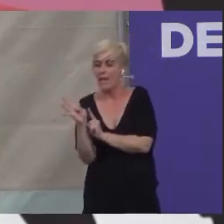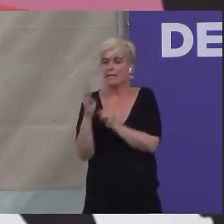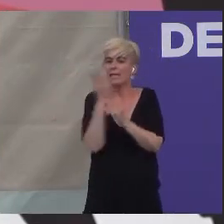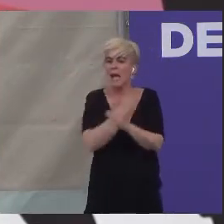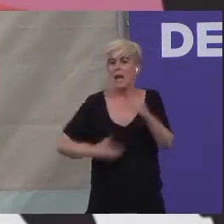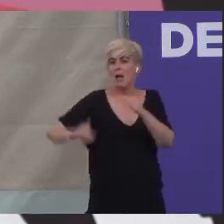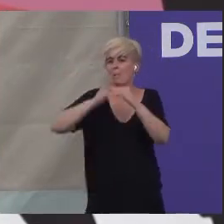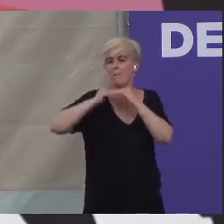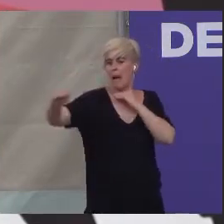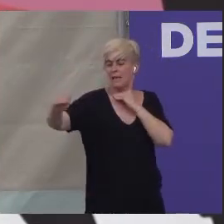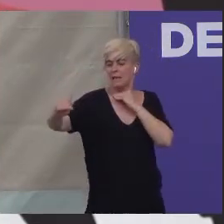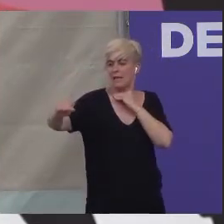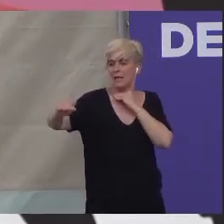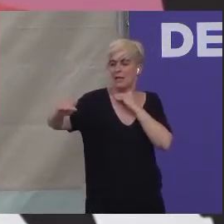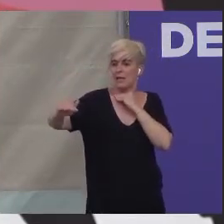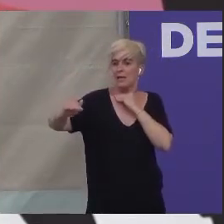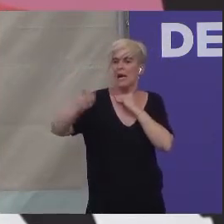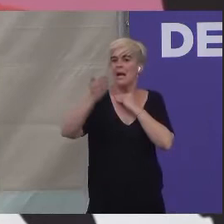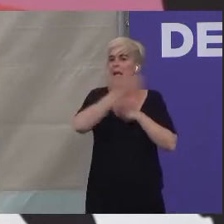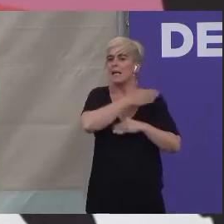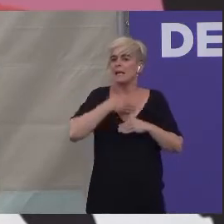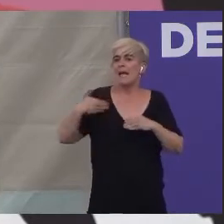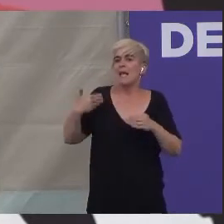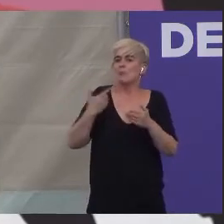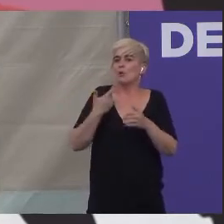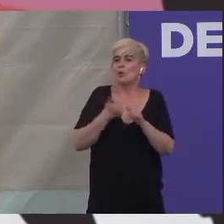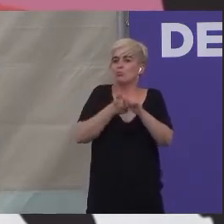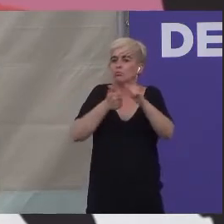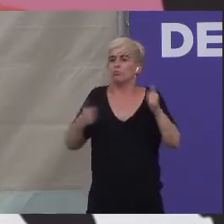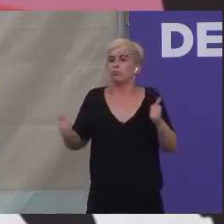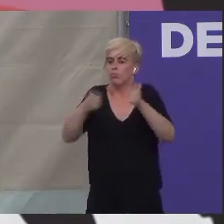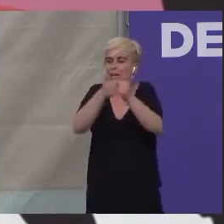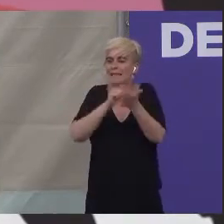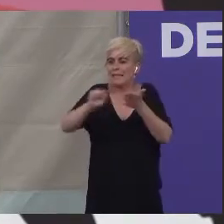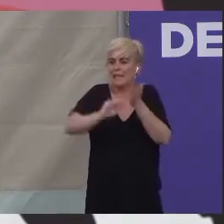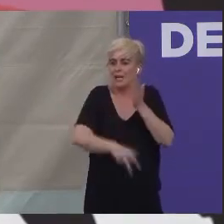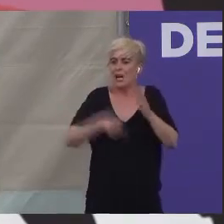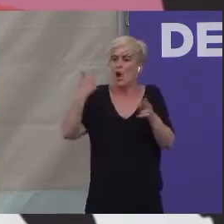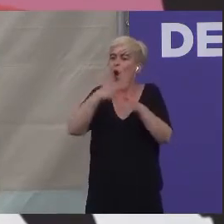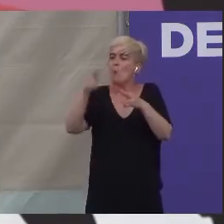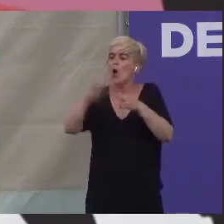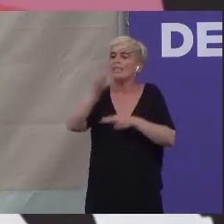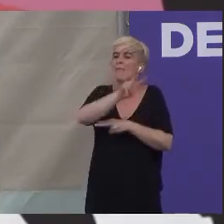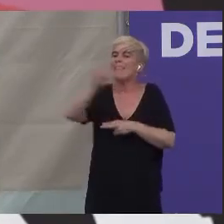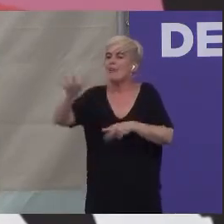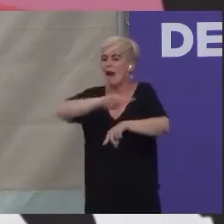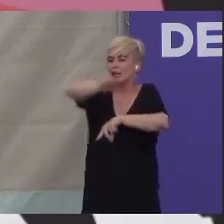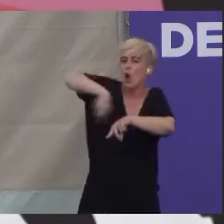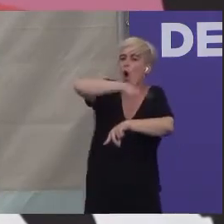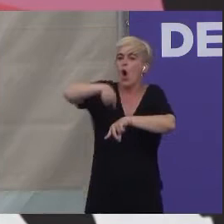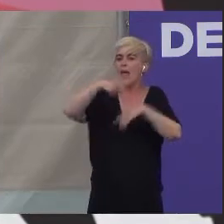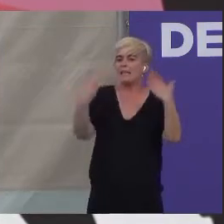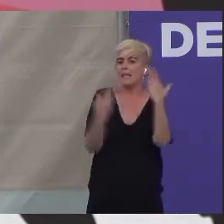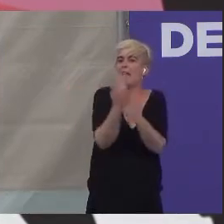y competencias a la figura del secretario general. No queremos hacer política 24 horas y 7 días